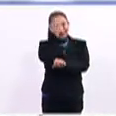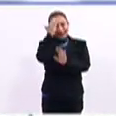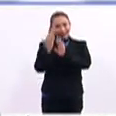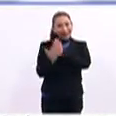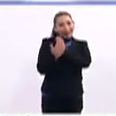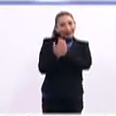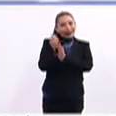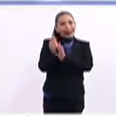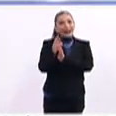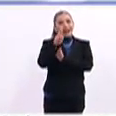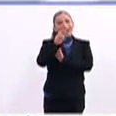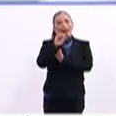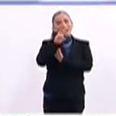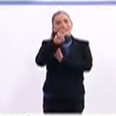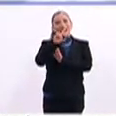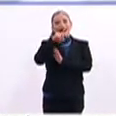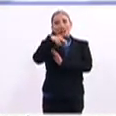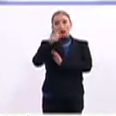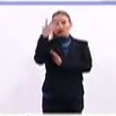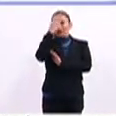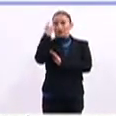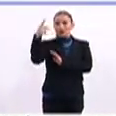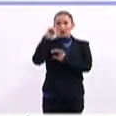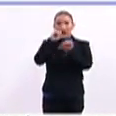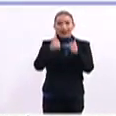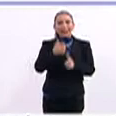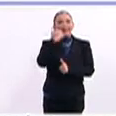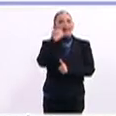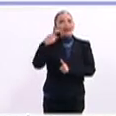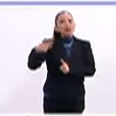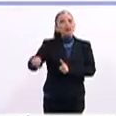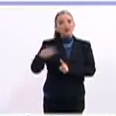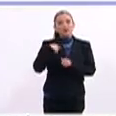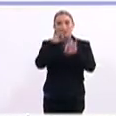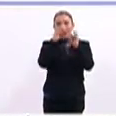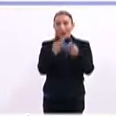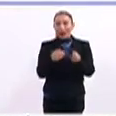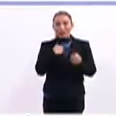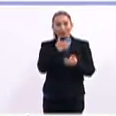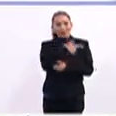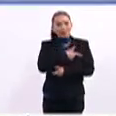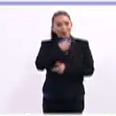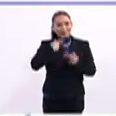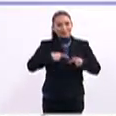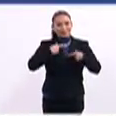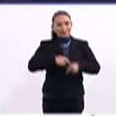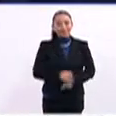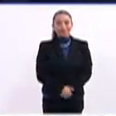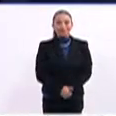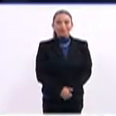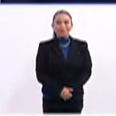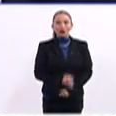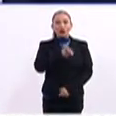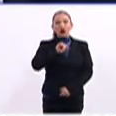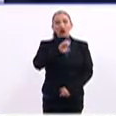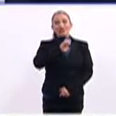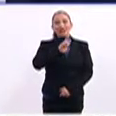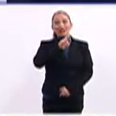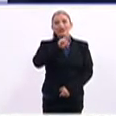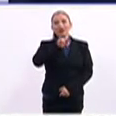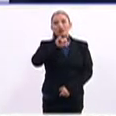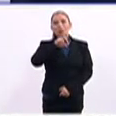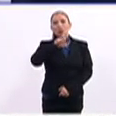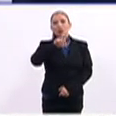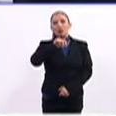a conocer en corto a Ribelino, quien con la belleza de su arte busca que sus piezas impacten al público. José Ribelino